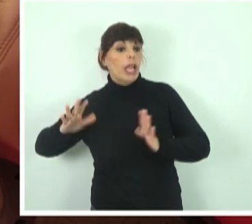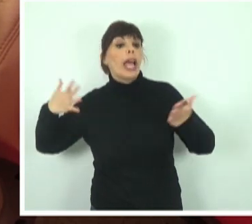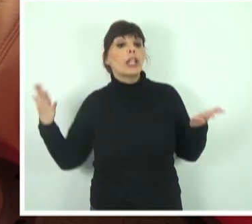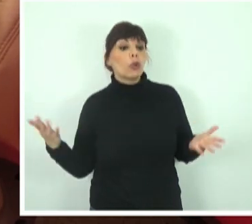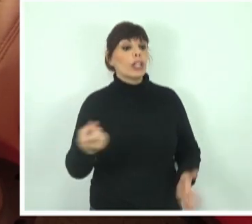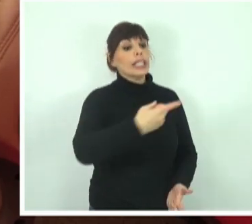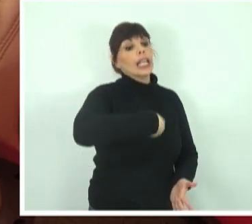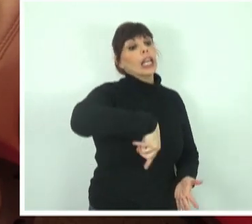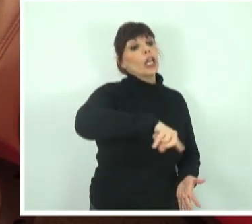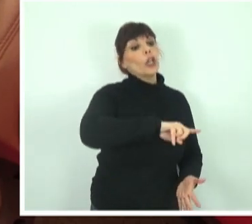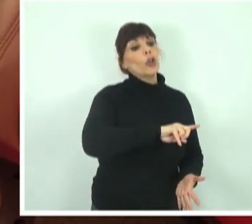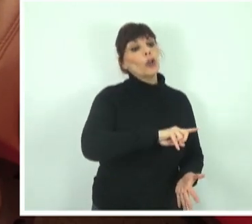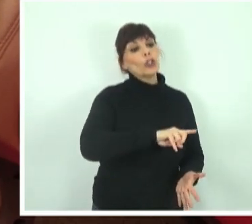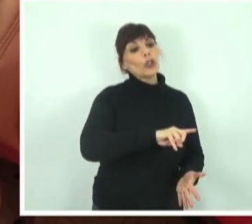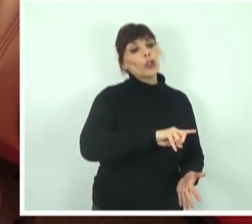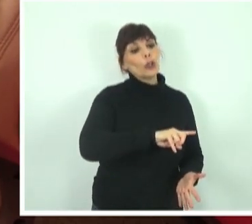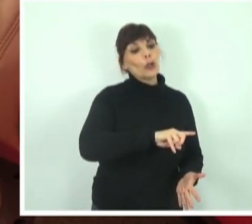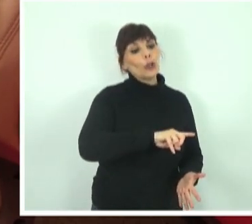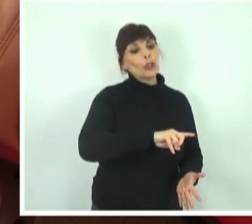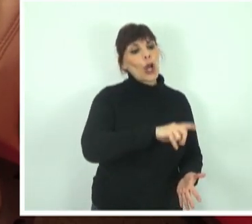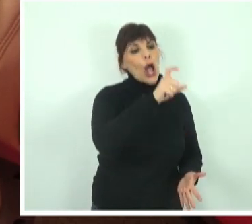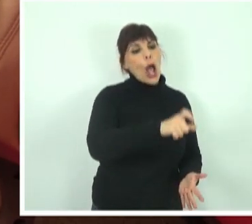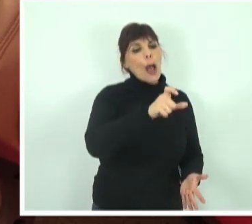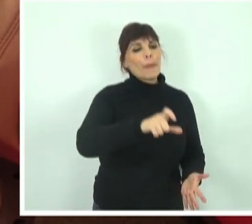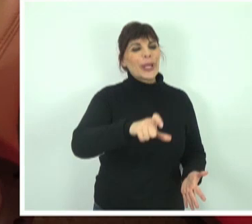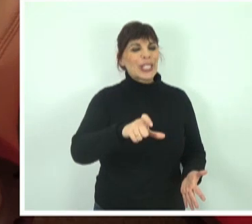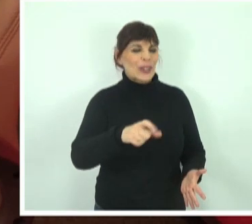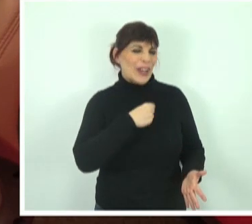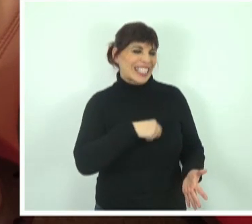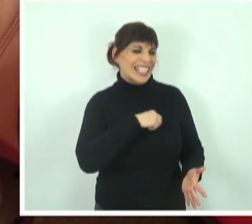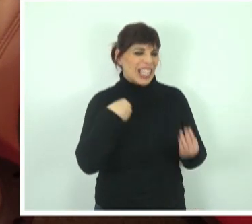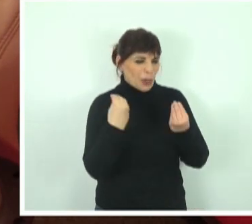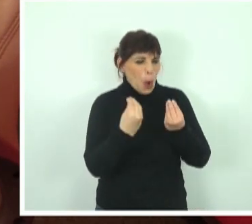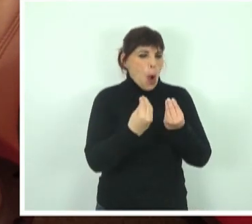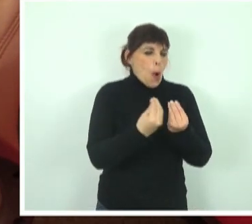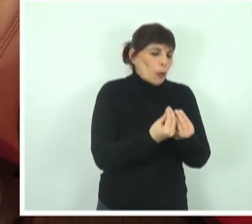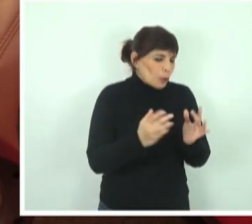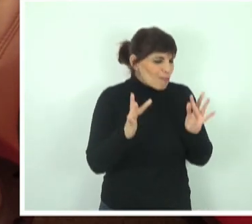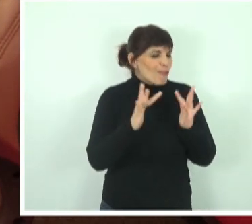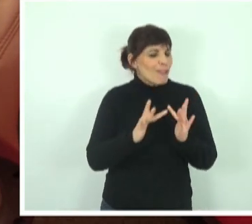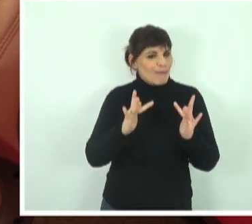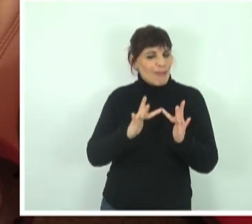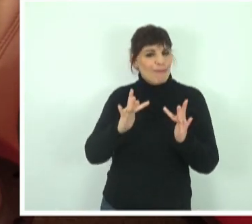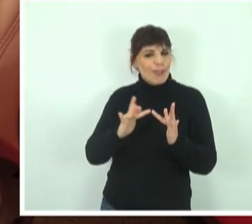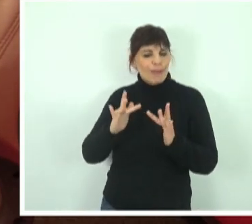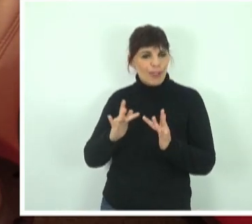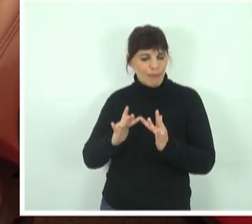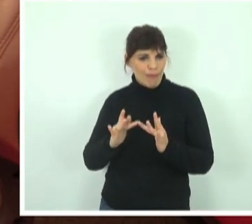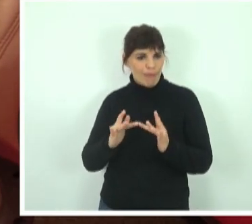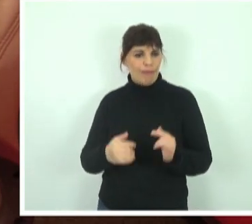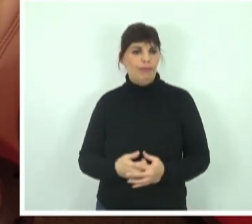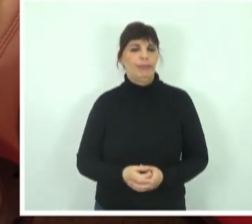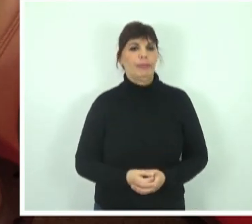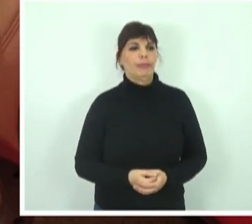tenemos y anhelamos comunión los unos con los otros. Unas de las